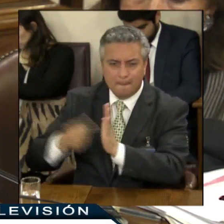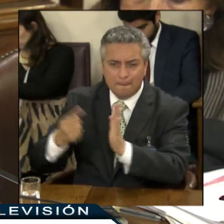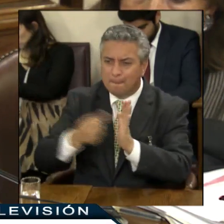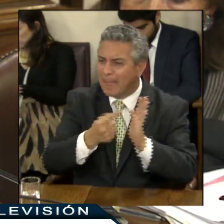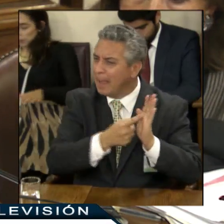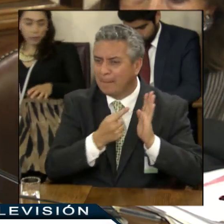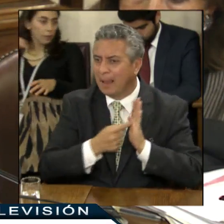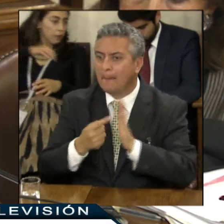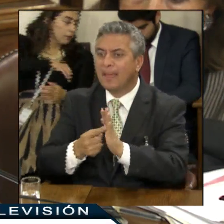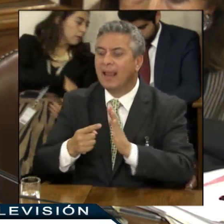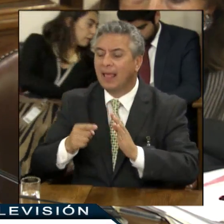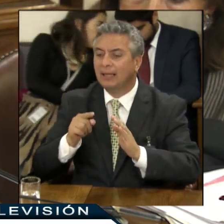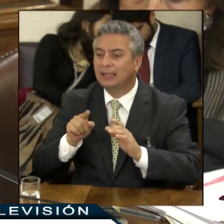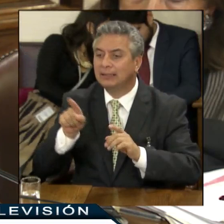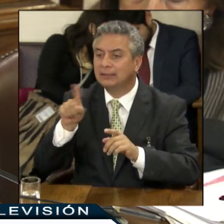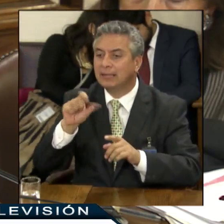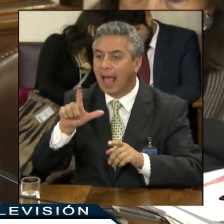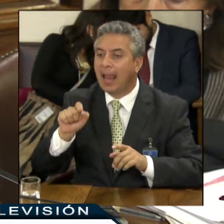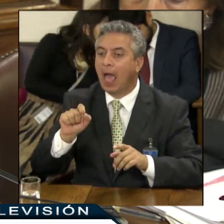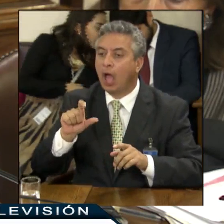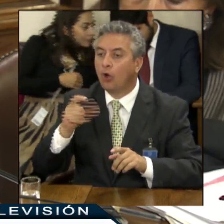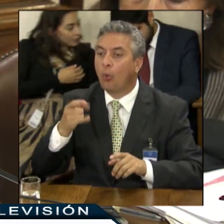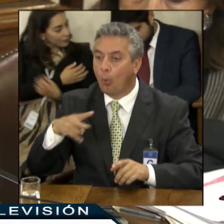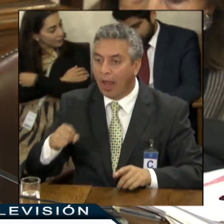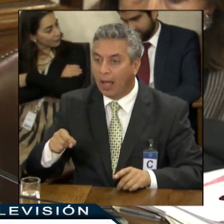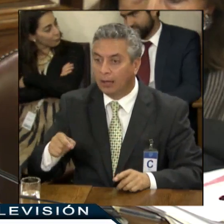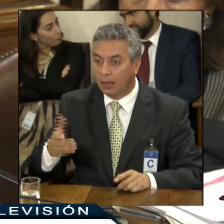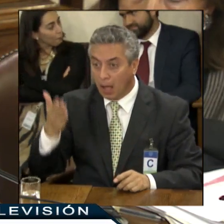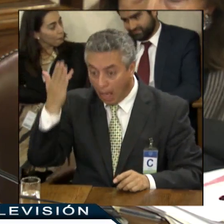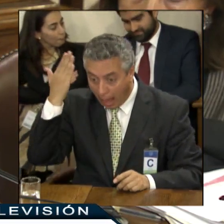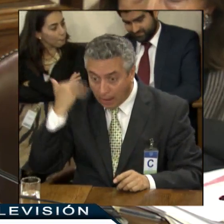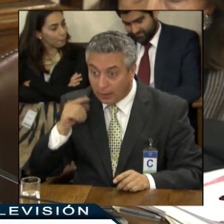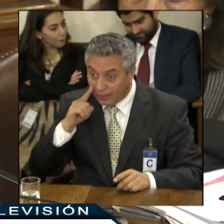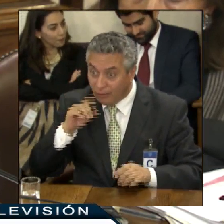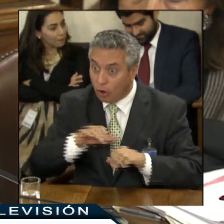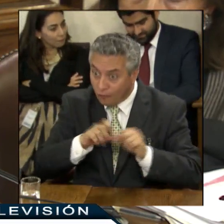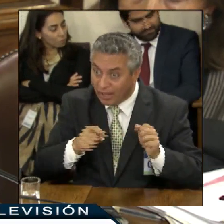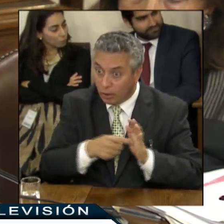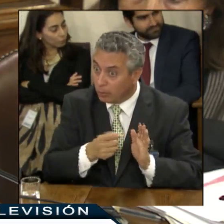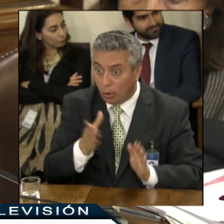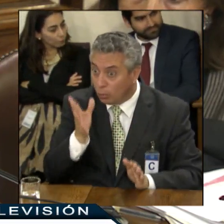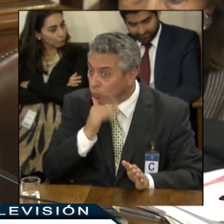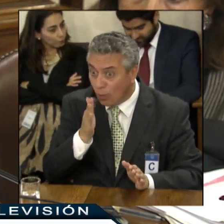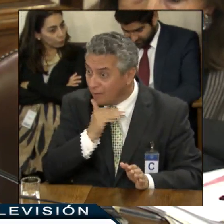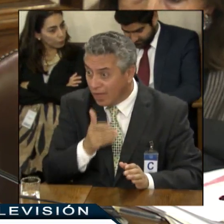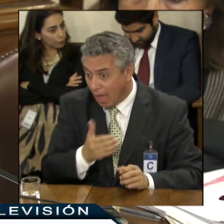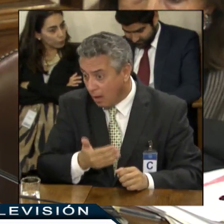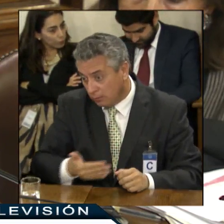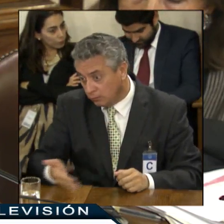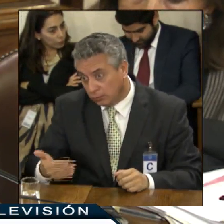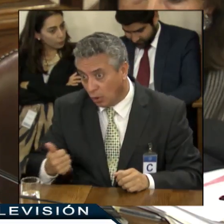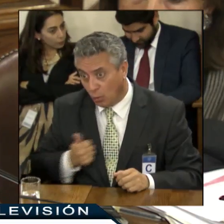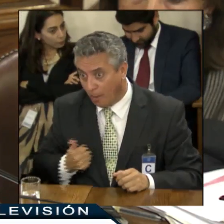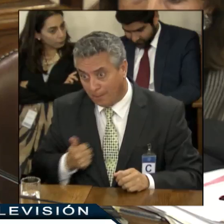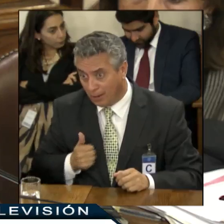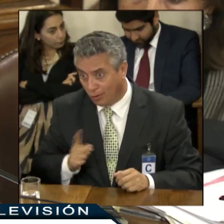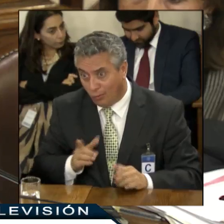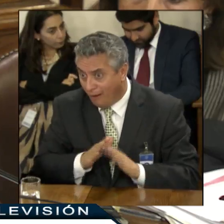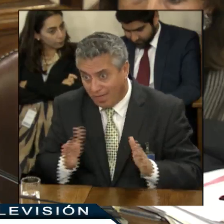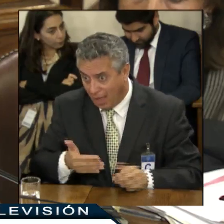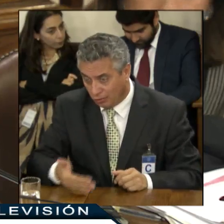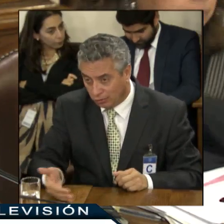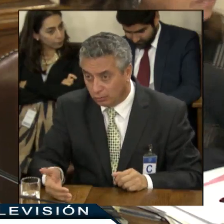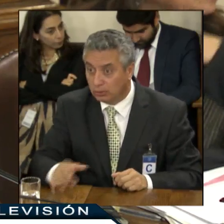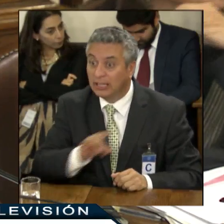cunas que empiezan a garantizar un derecho que antes estaba en los convenios y los tratados pero que no habían condiciones de cumplirlo ya